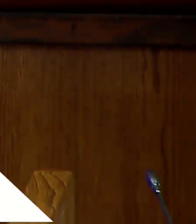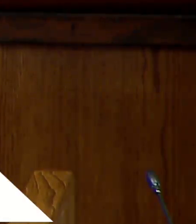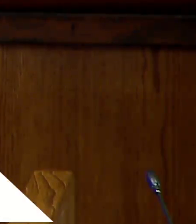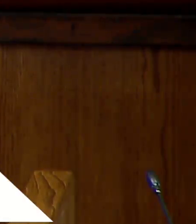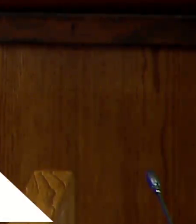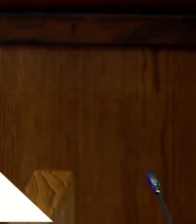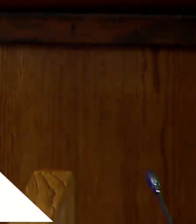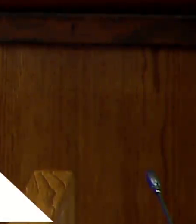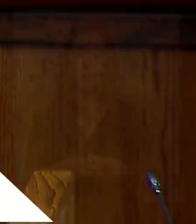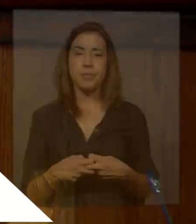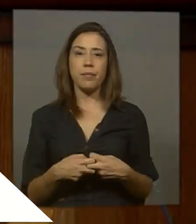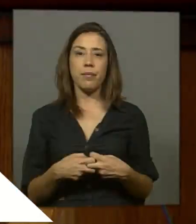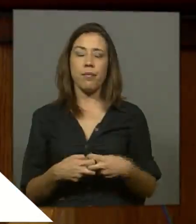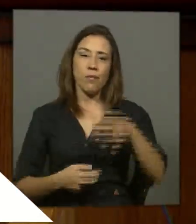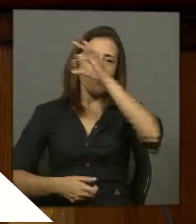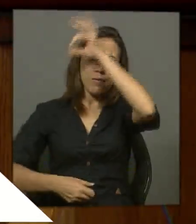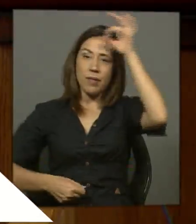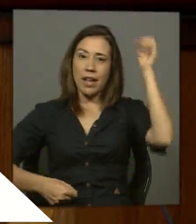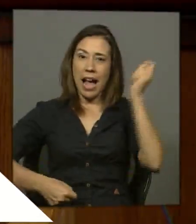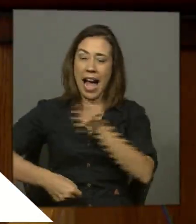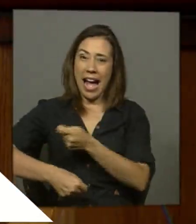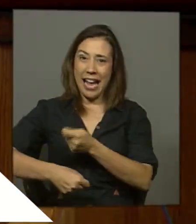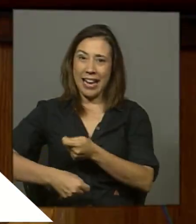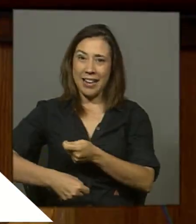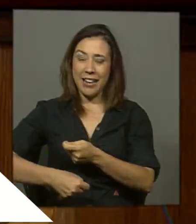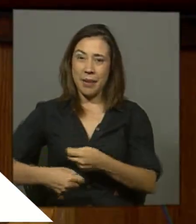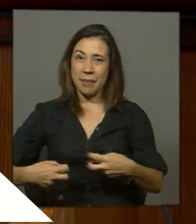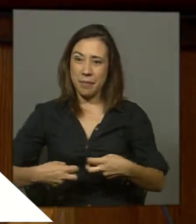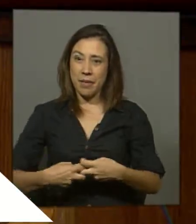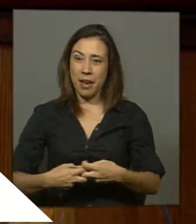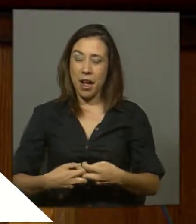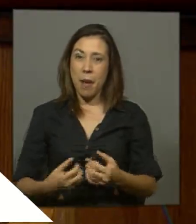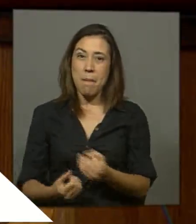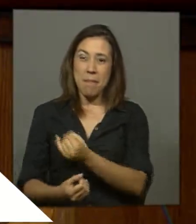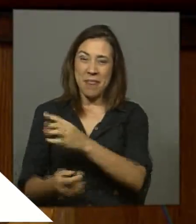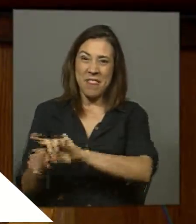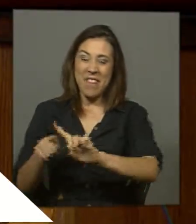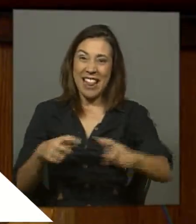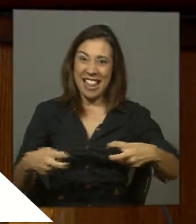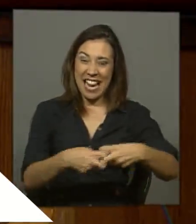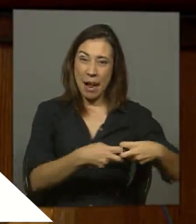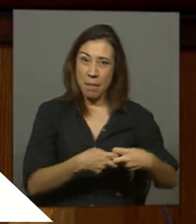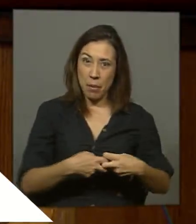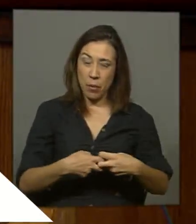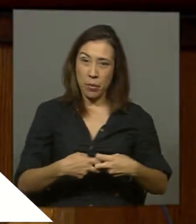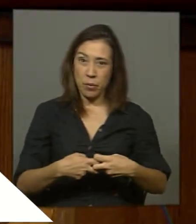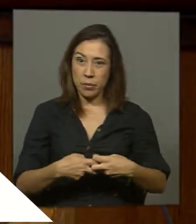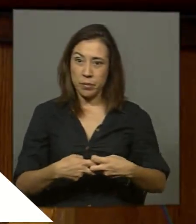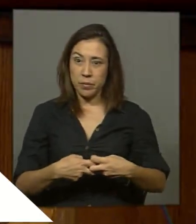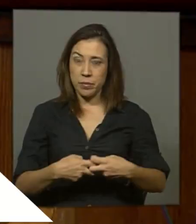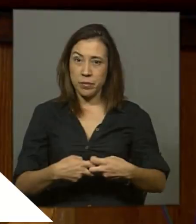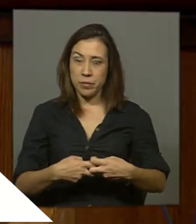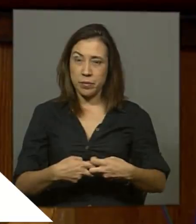de la aucan la multigremial no son cifras del gobierno la multigremial